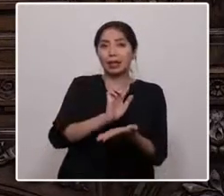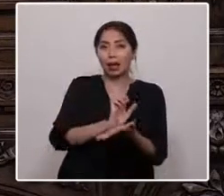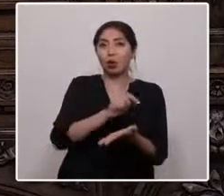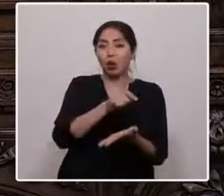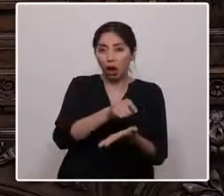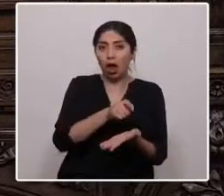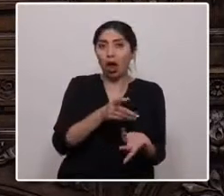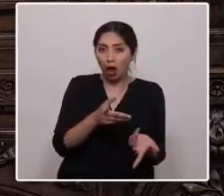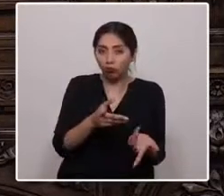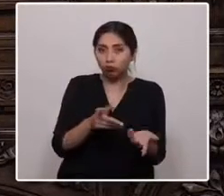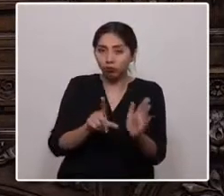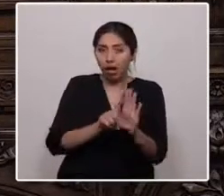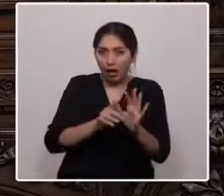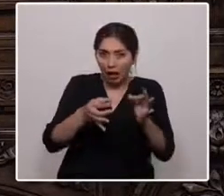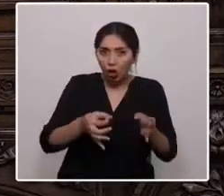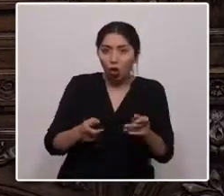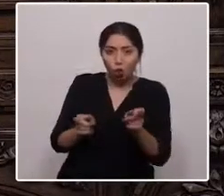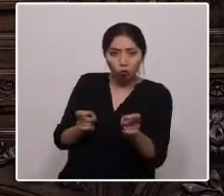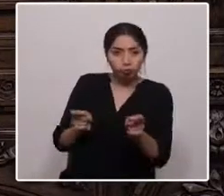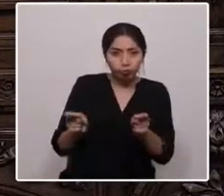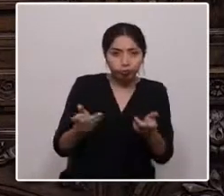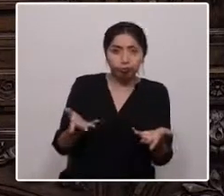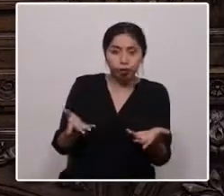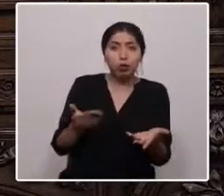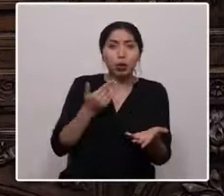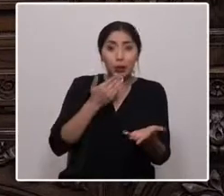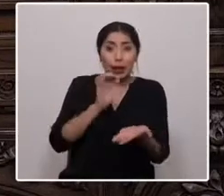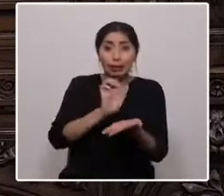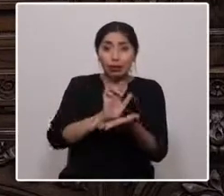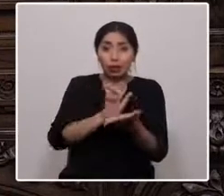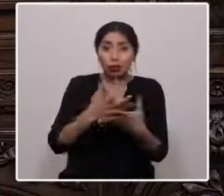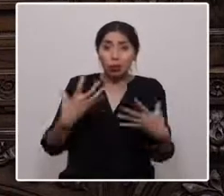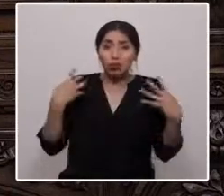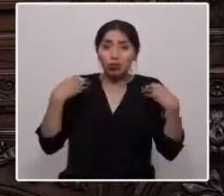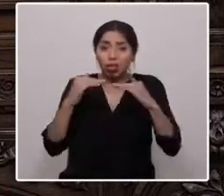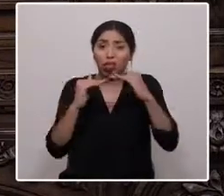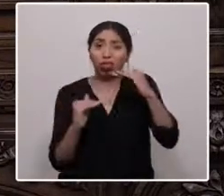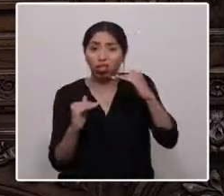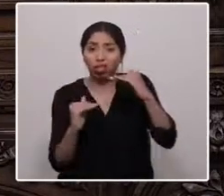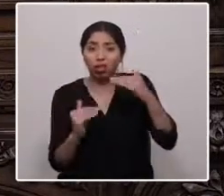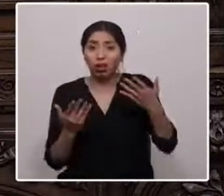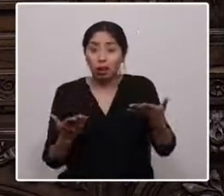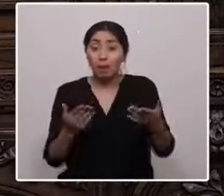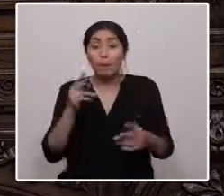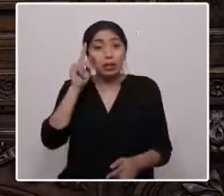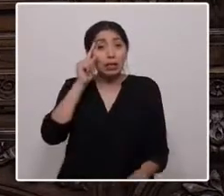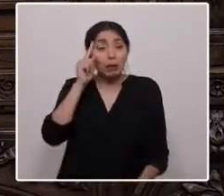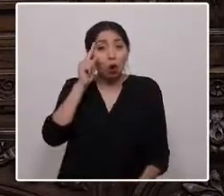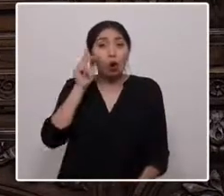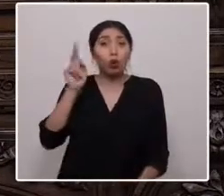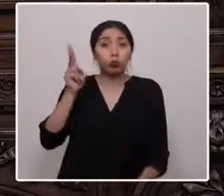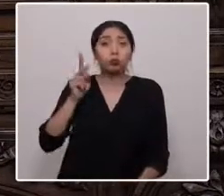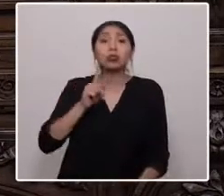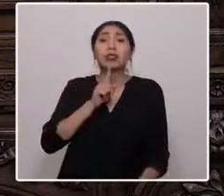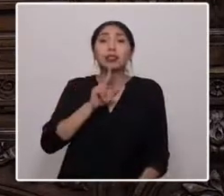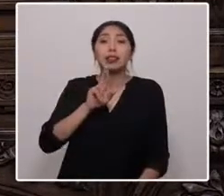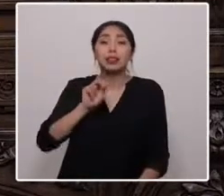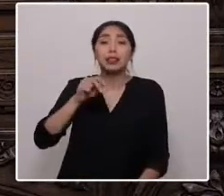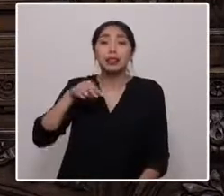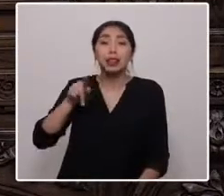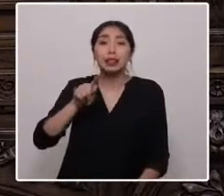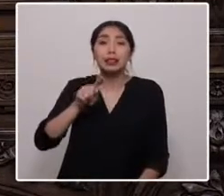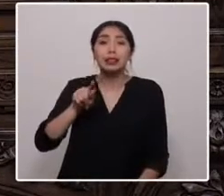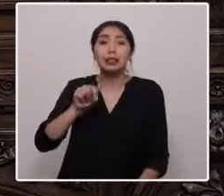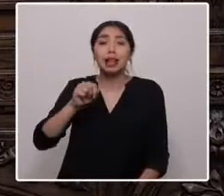e incluso generó desigualdades pensemos en el transantiago en la mala política estatal que fue el